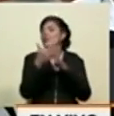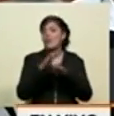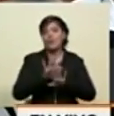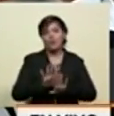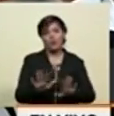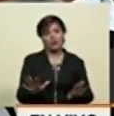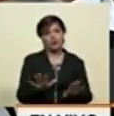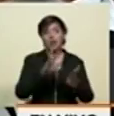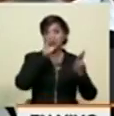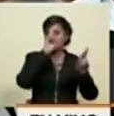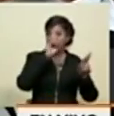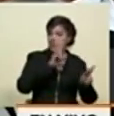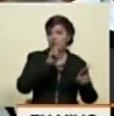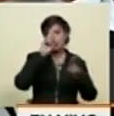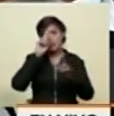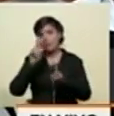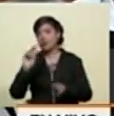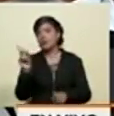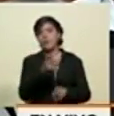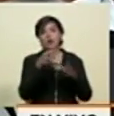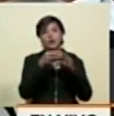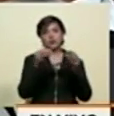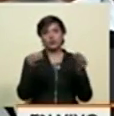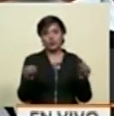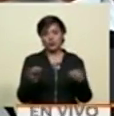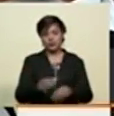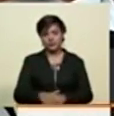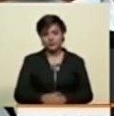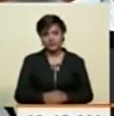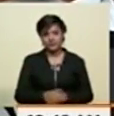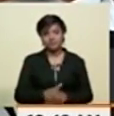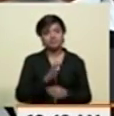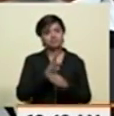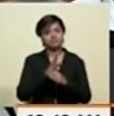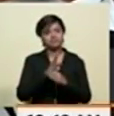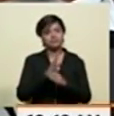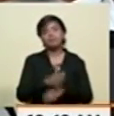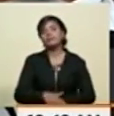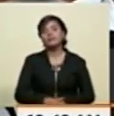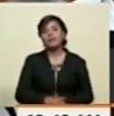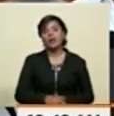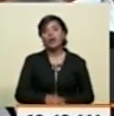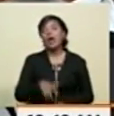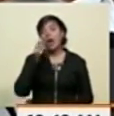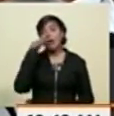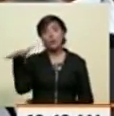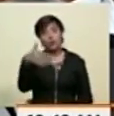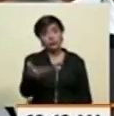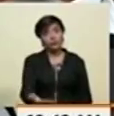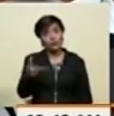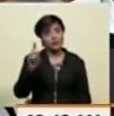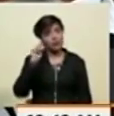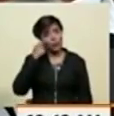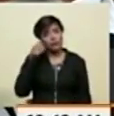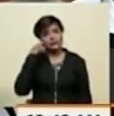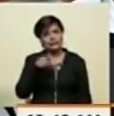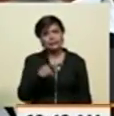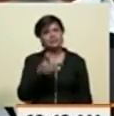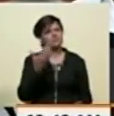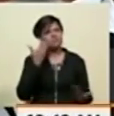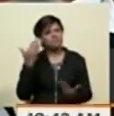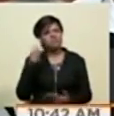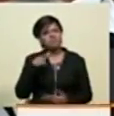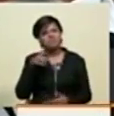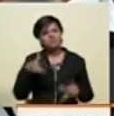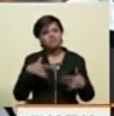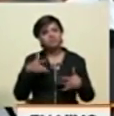quién sea. Lo cortés no quita lo bien, valiente. Es importante recordarle al pueblo venezolano que esta actividad se realiza